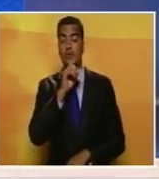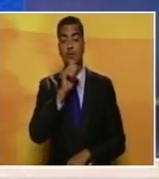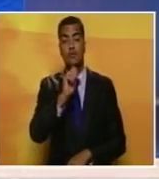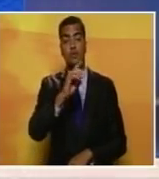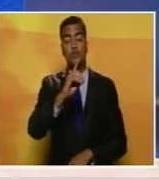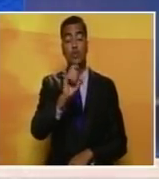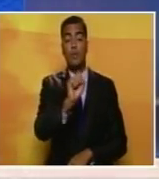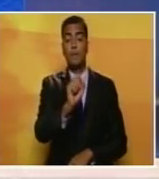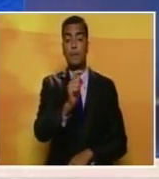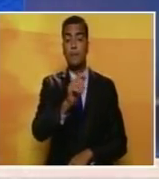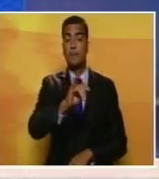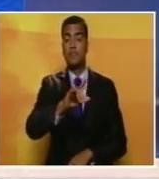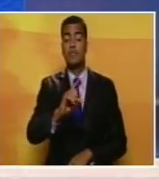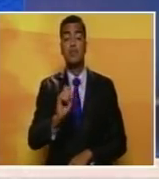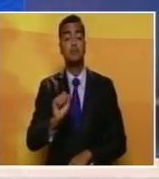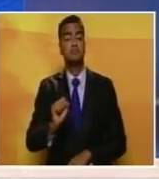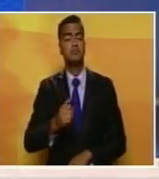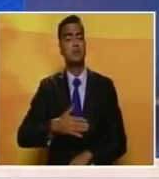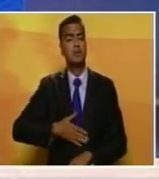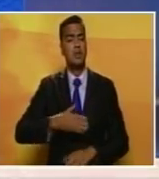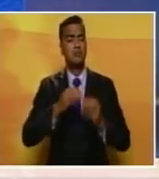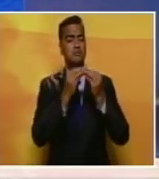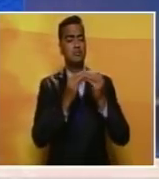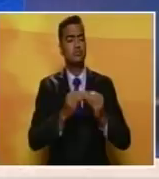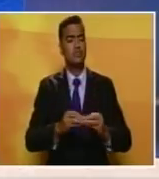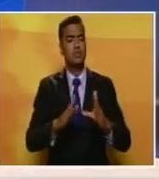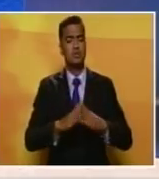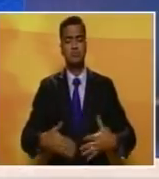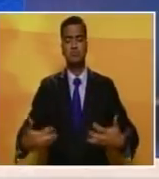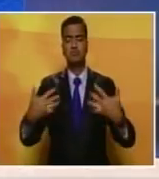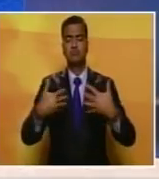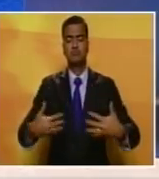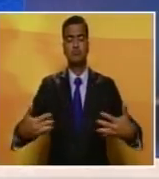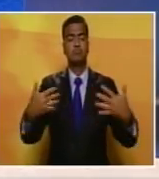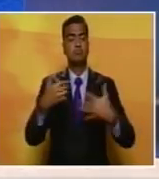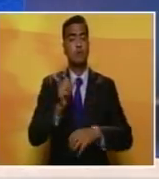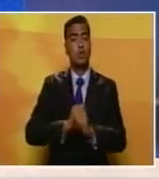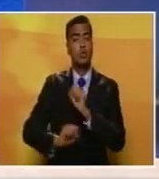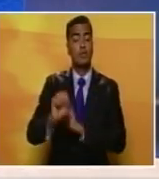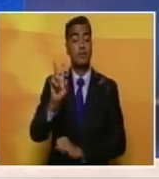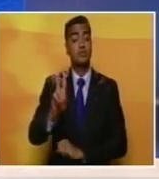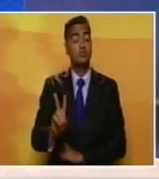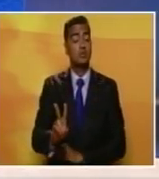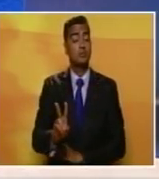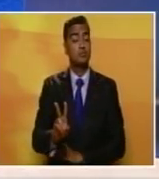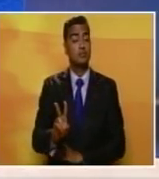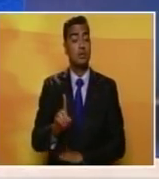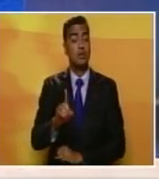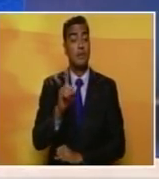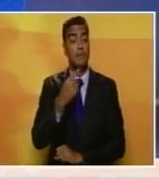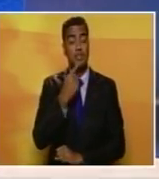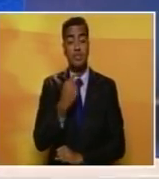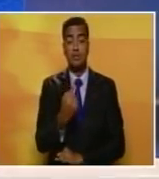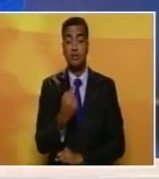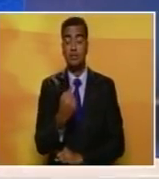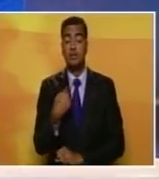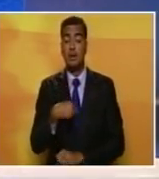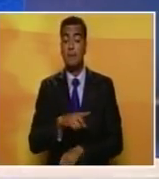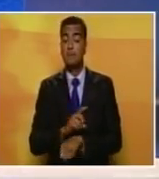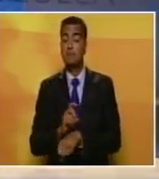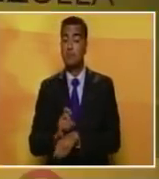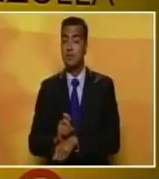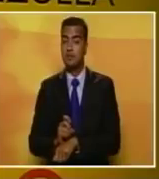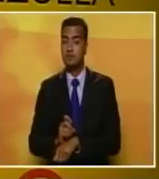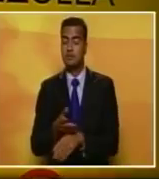Patria. Asimismo, aprobó la entrega de un bono de carnavales por 700.000 bolívares para 8 millones de ciudadanos.